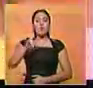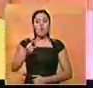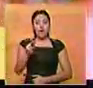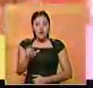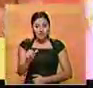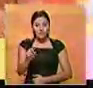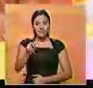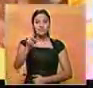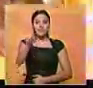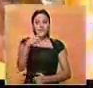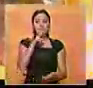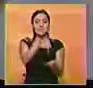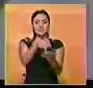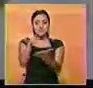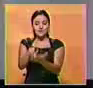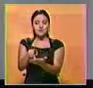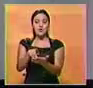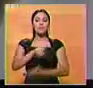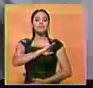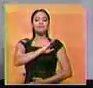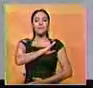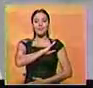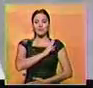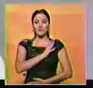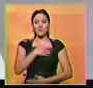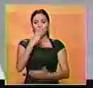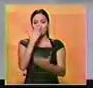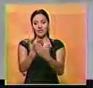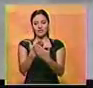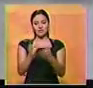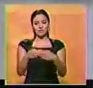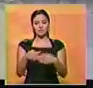Arango estará jugando en casa ante el Numancia.